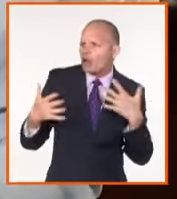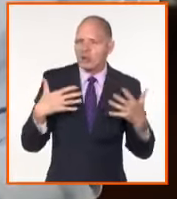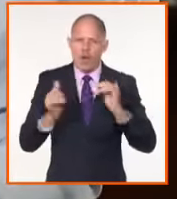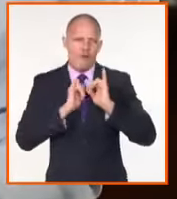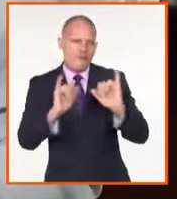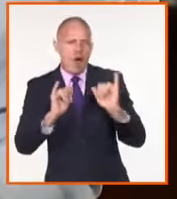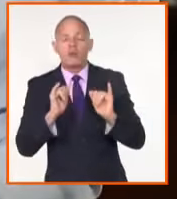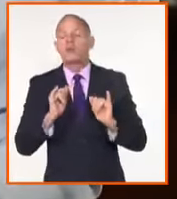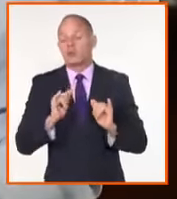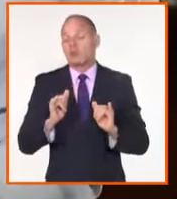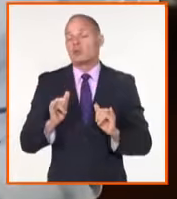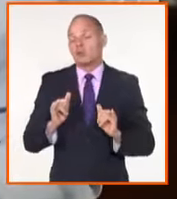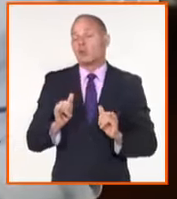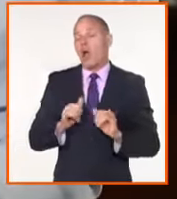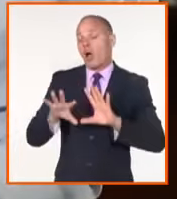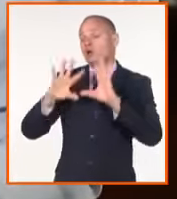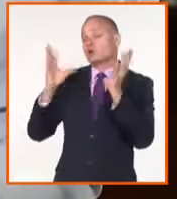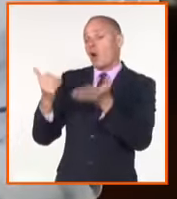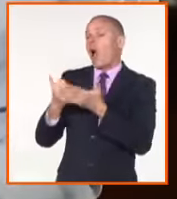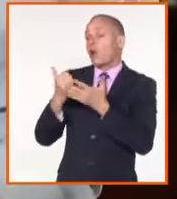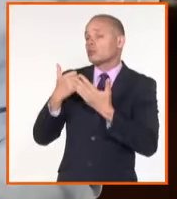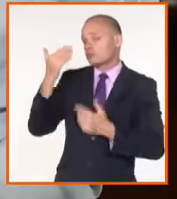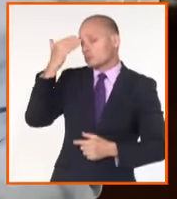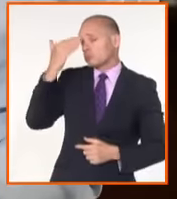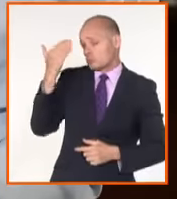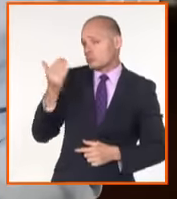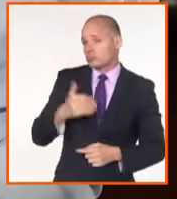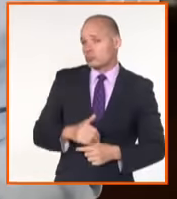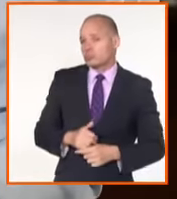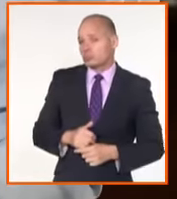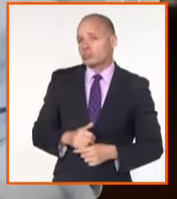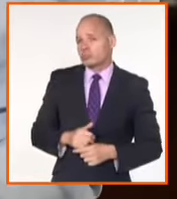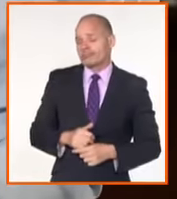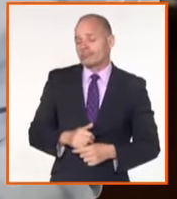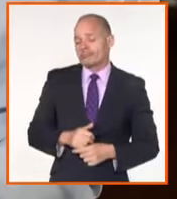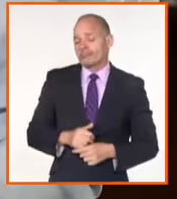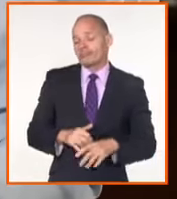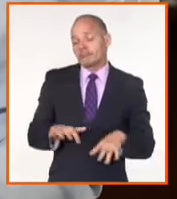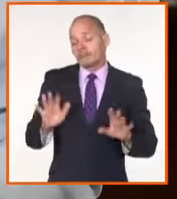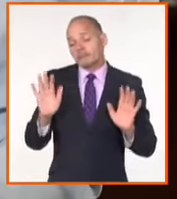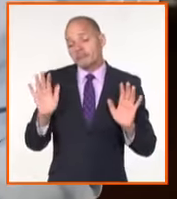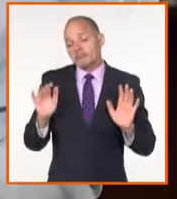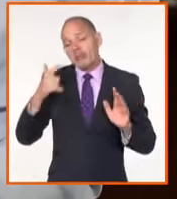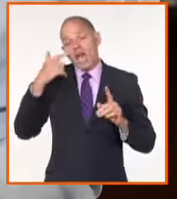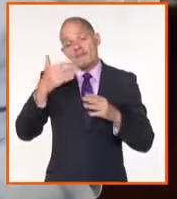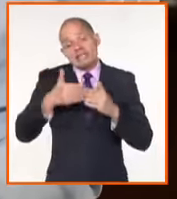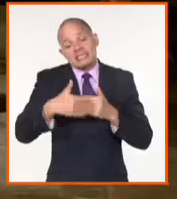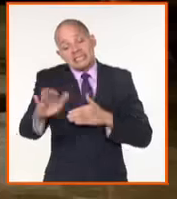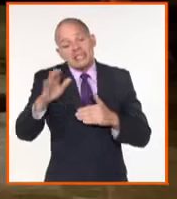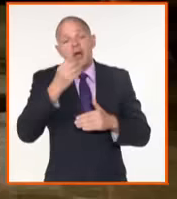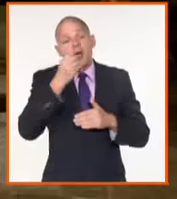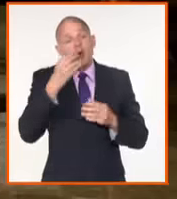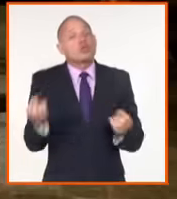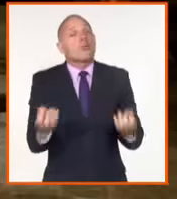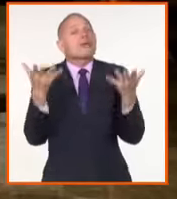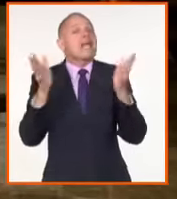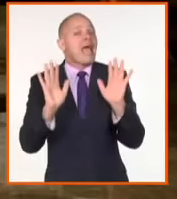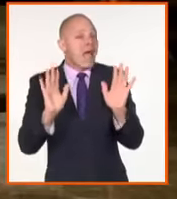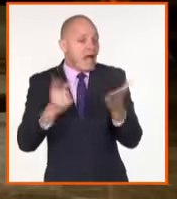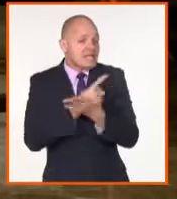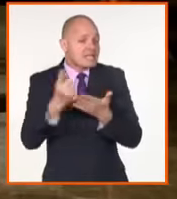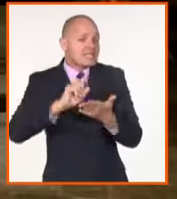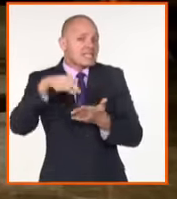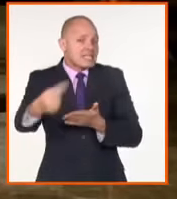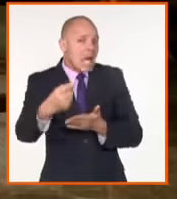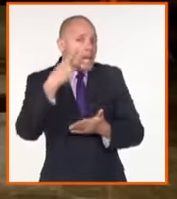agradezco mucho todo el apoyo que dan. Y tal vez sorprendamos y la semana que viene o dentro